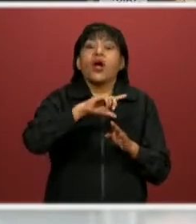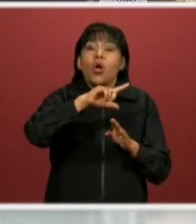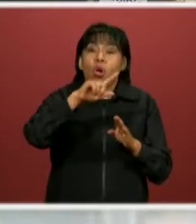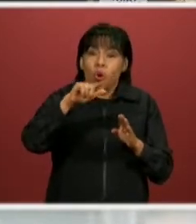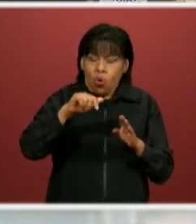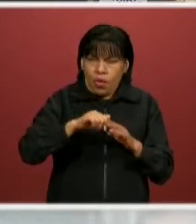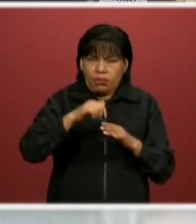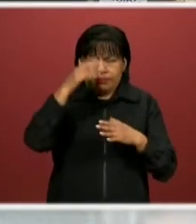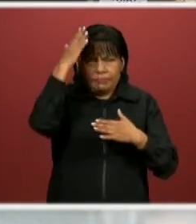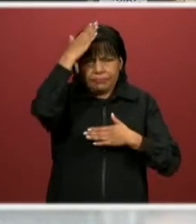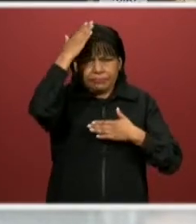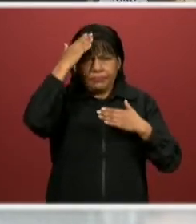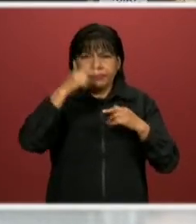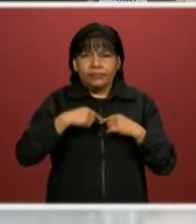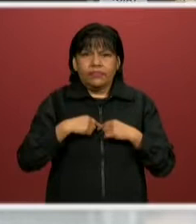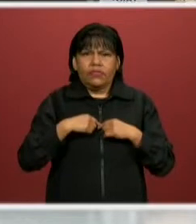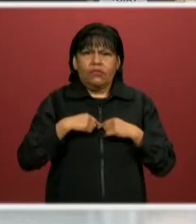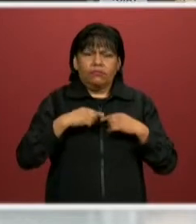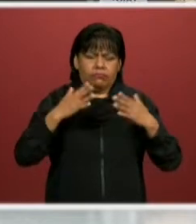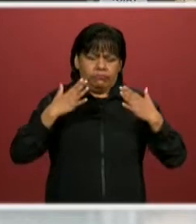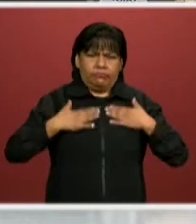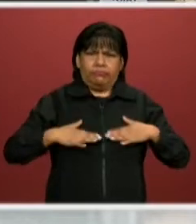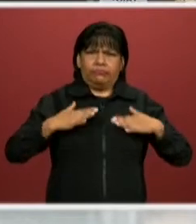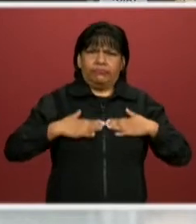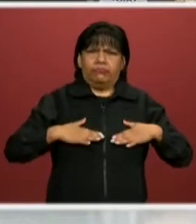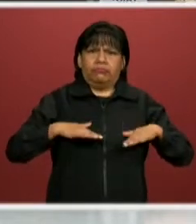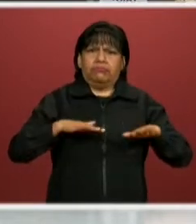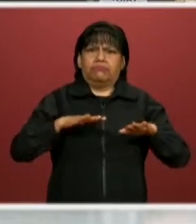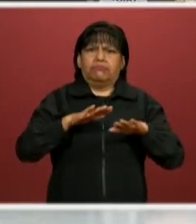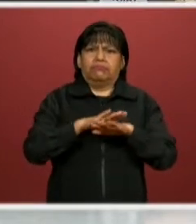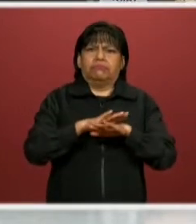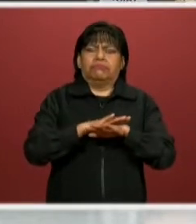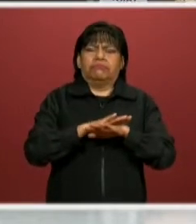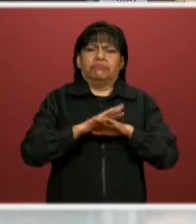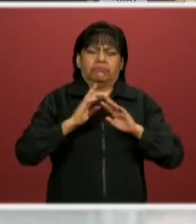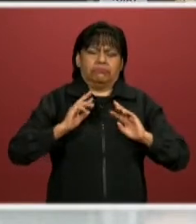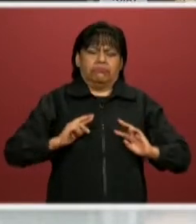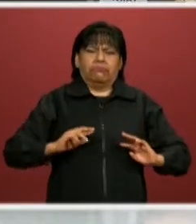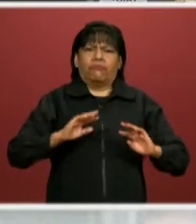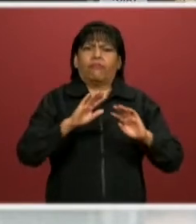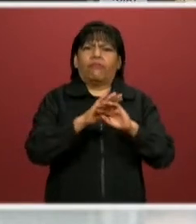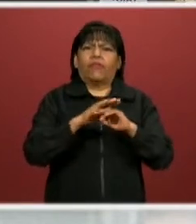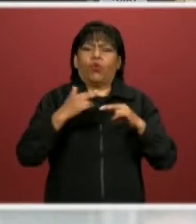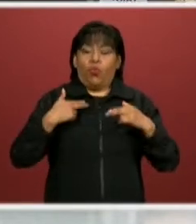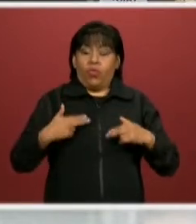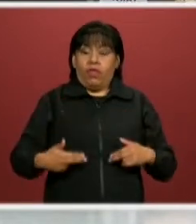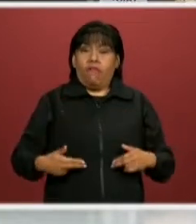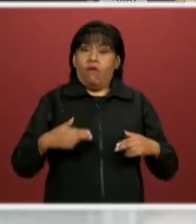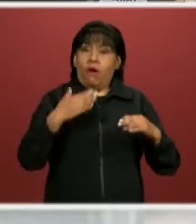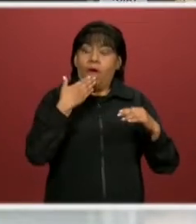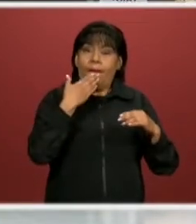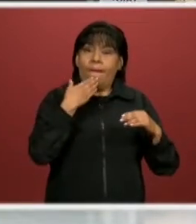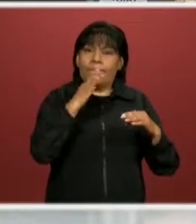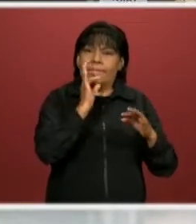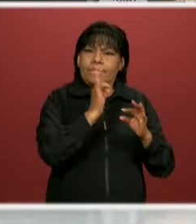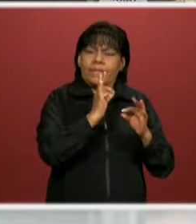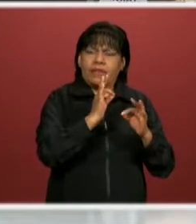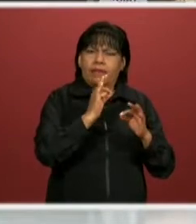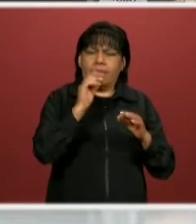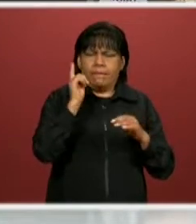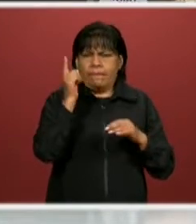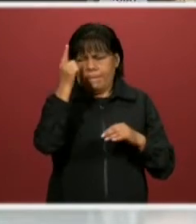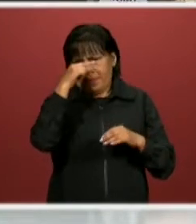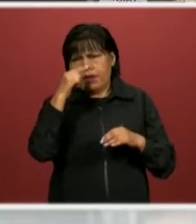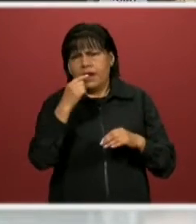yo me cambiaba con mi uniforme trataba de que mi uniforme estuviera completo para ir a la escuela y